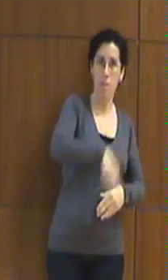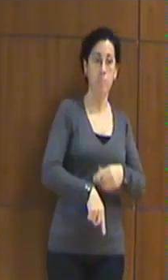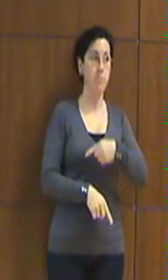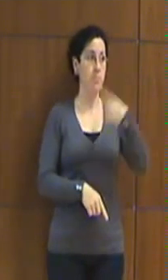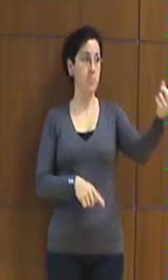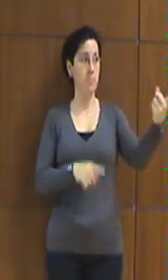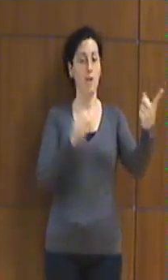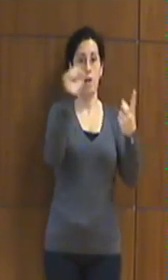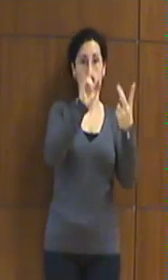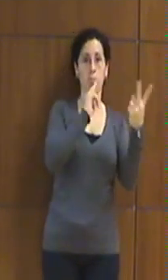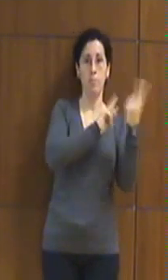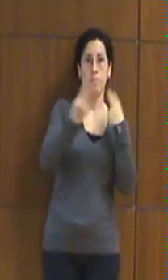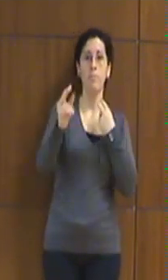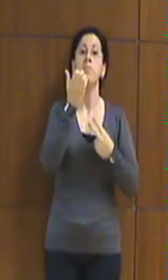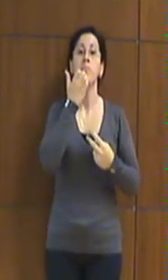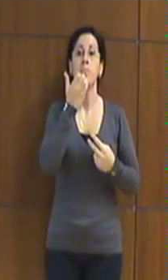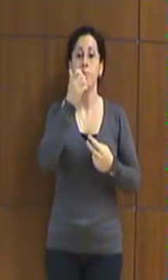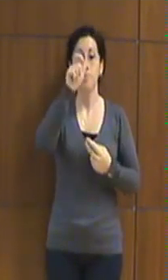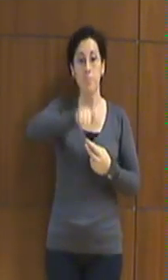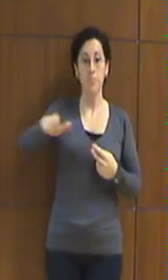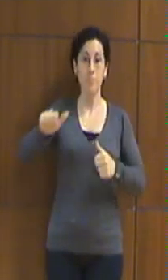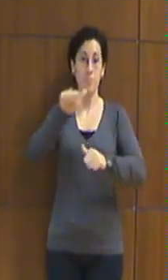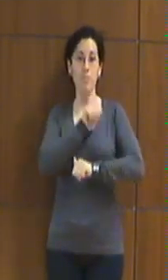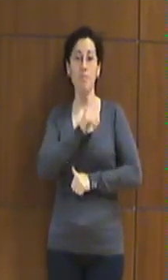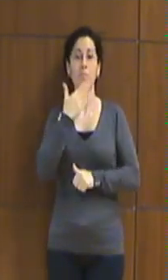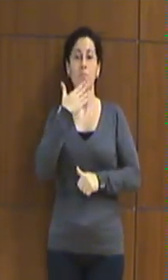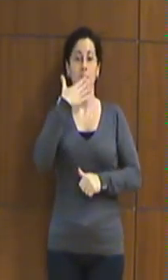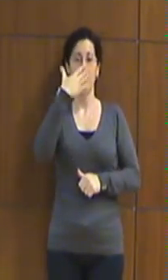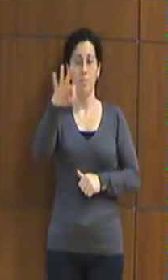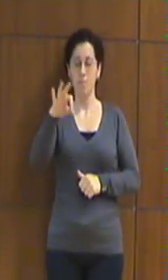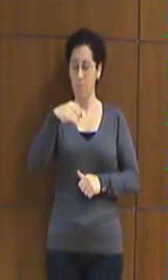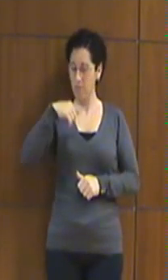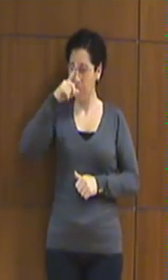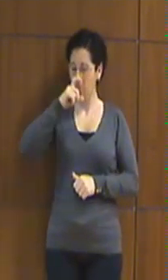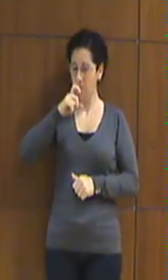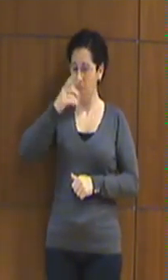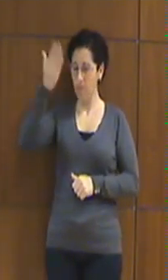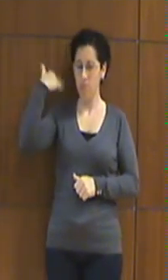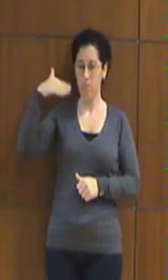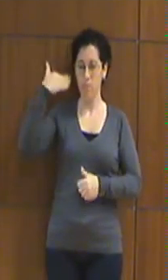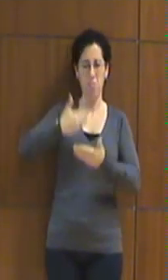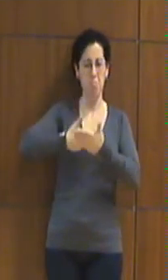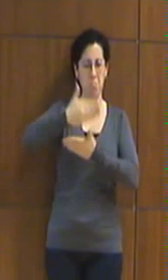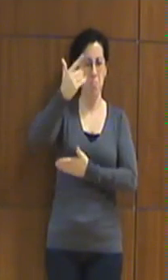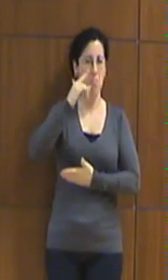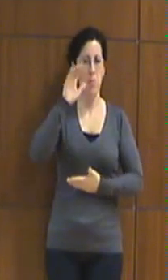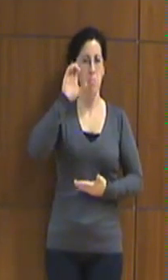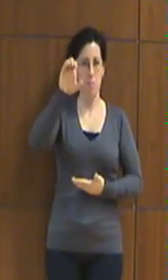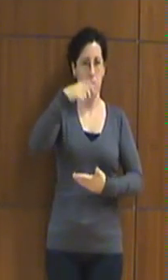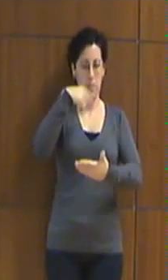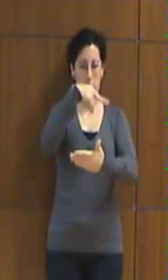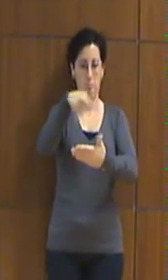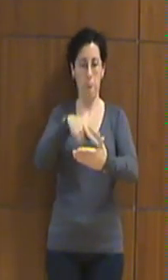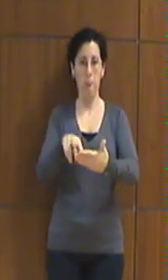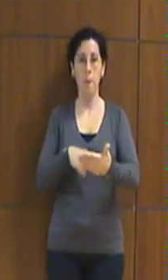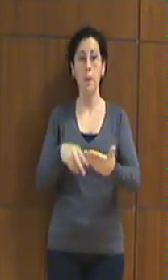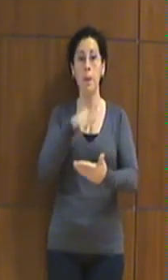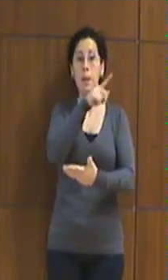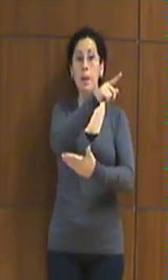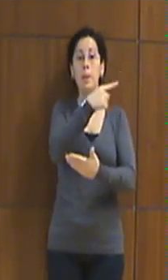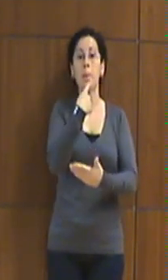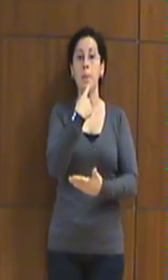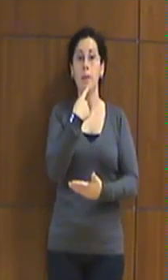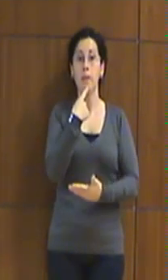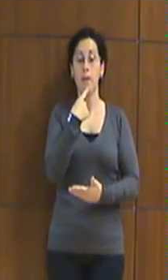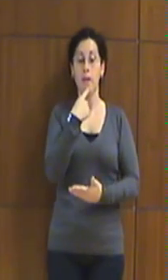con 50 años, el otro día había un reportaje, no sé si era en uno de los grandes periódicos del país, que lo último que renuncia una